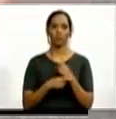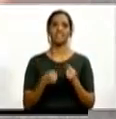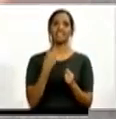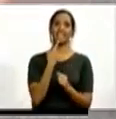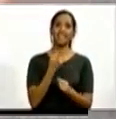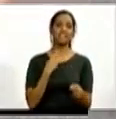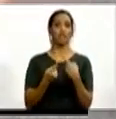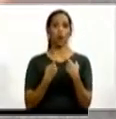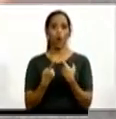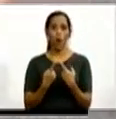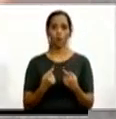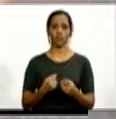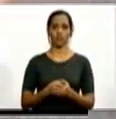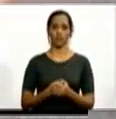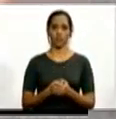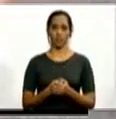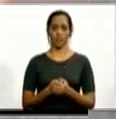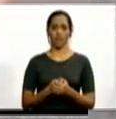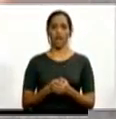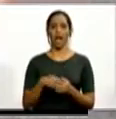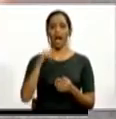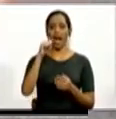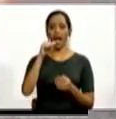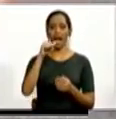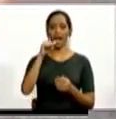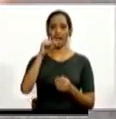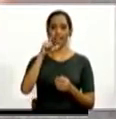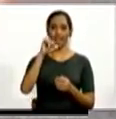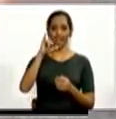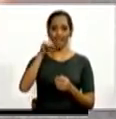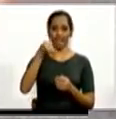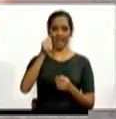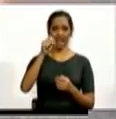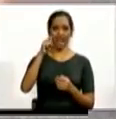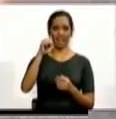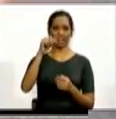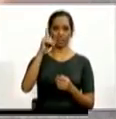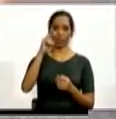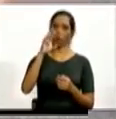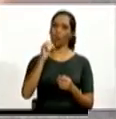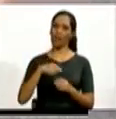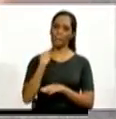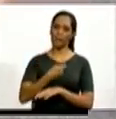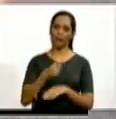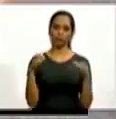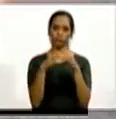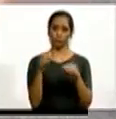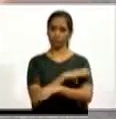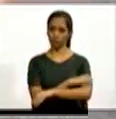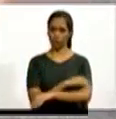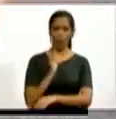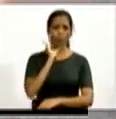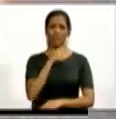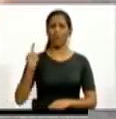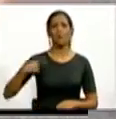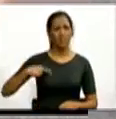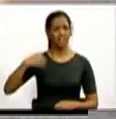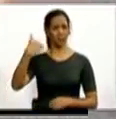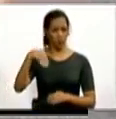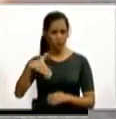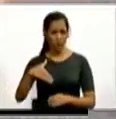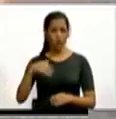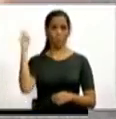dicen cosas. Se dice que Alejandro Betancourt López financia un sector de la oposición. No tenemos derecho los venezolanos y